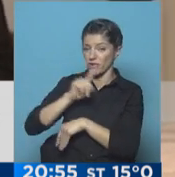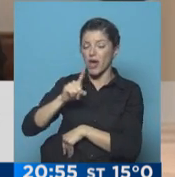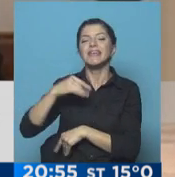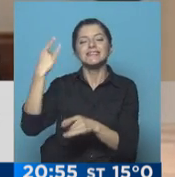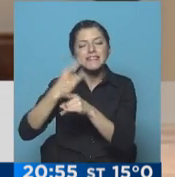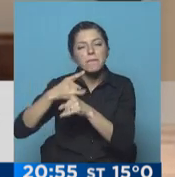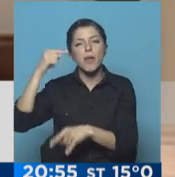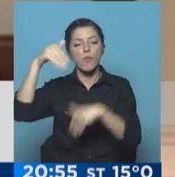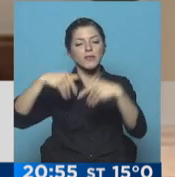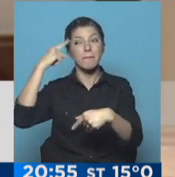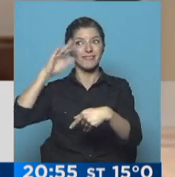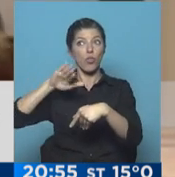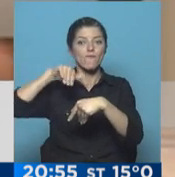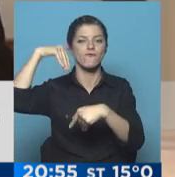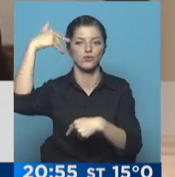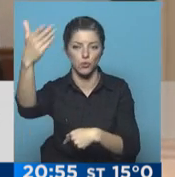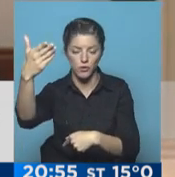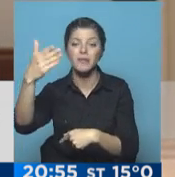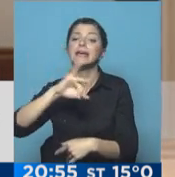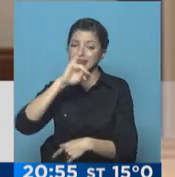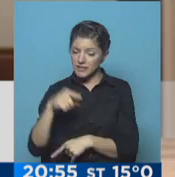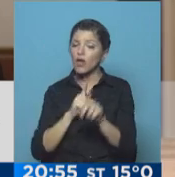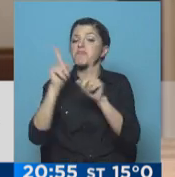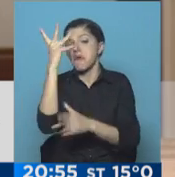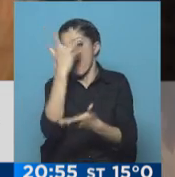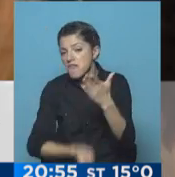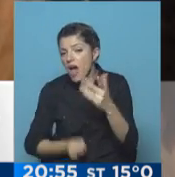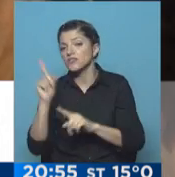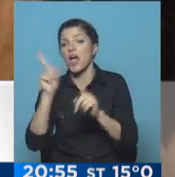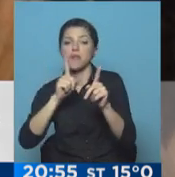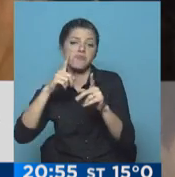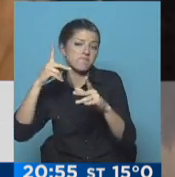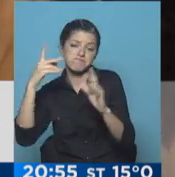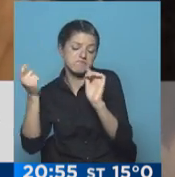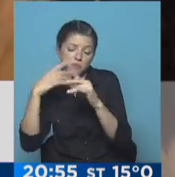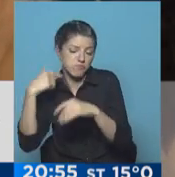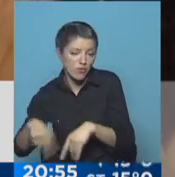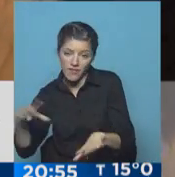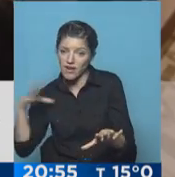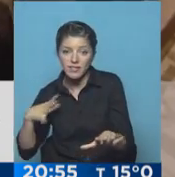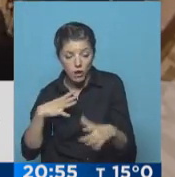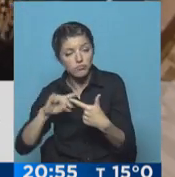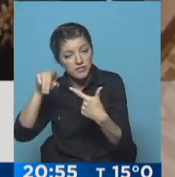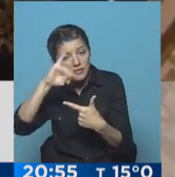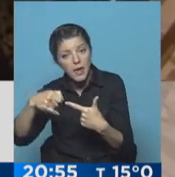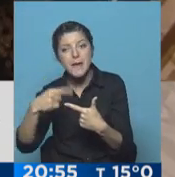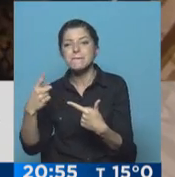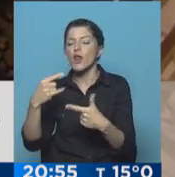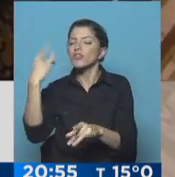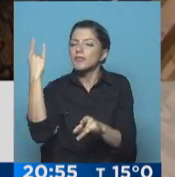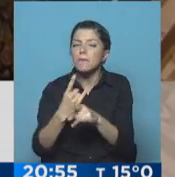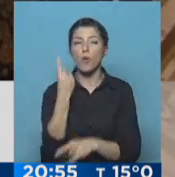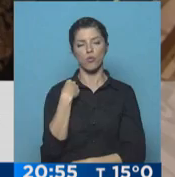adelante. Con todos los errores y con todas las deficiencias que podamos tener, pero que se vota